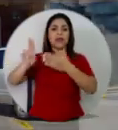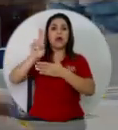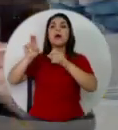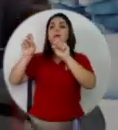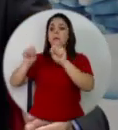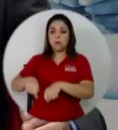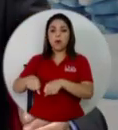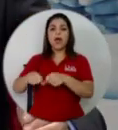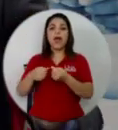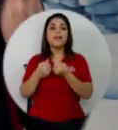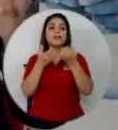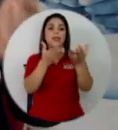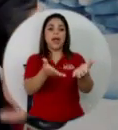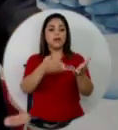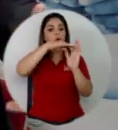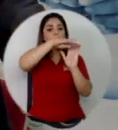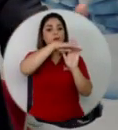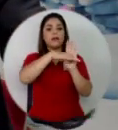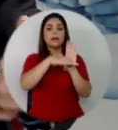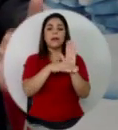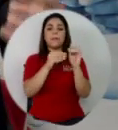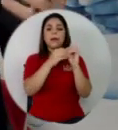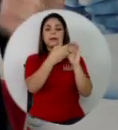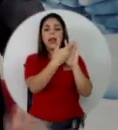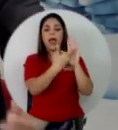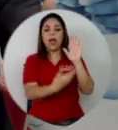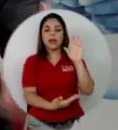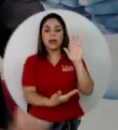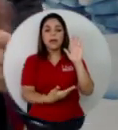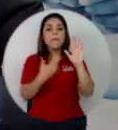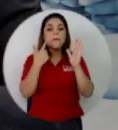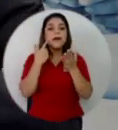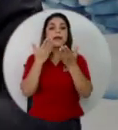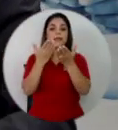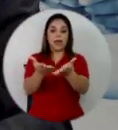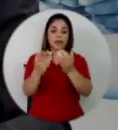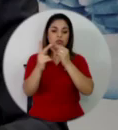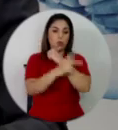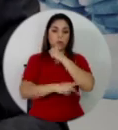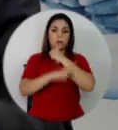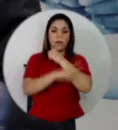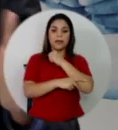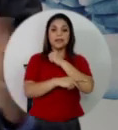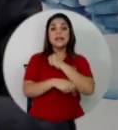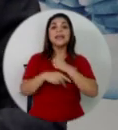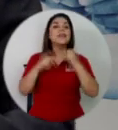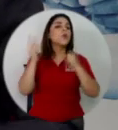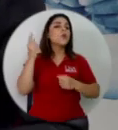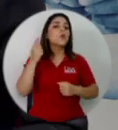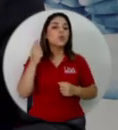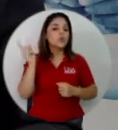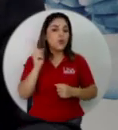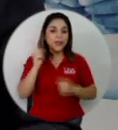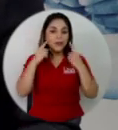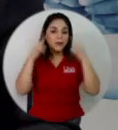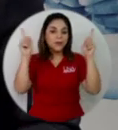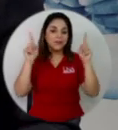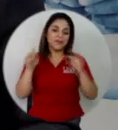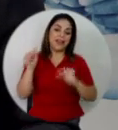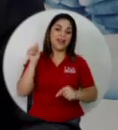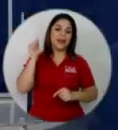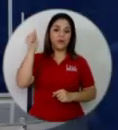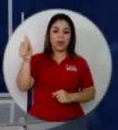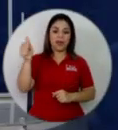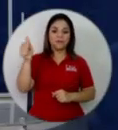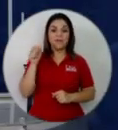ampliada a cualquier región del país, pero que el experimento grande, en vivo, que íbamos a tener era el de Alajuela, y es el que se llevó adelante. Y es el